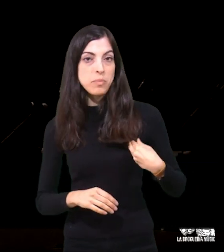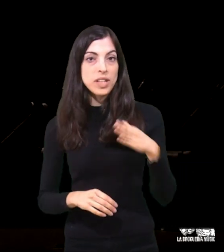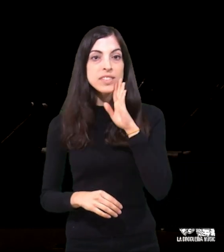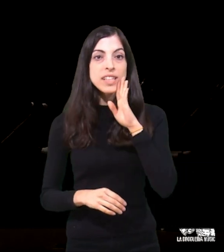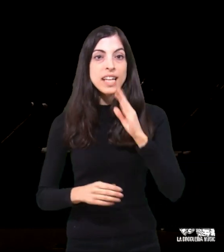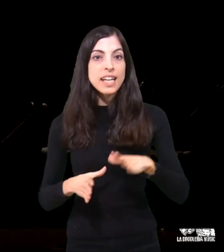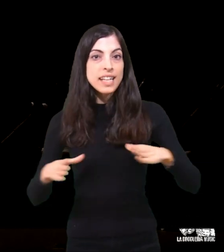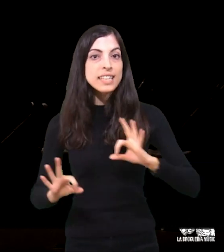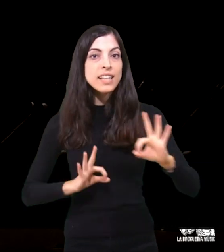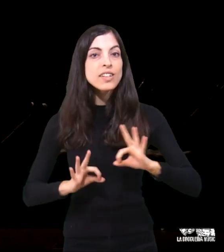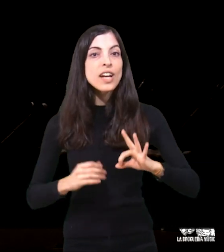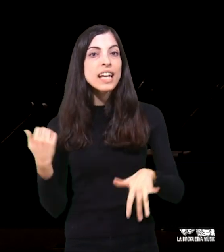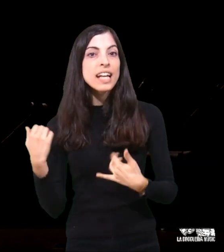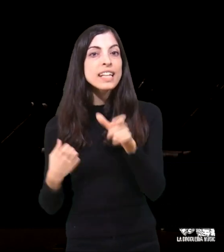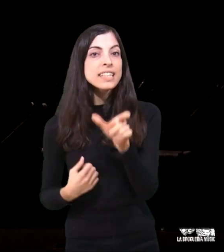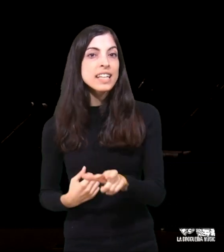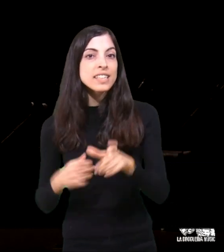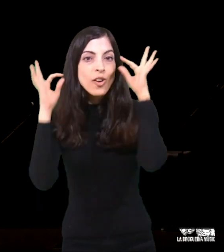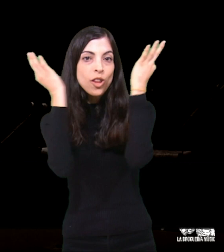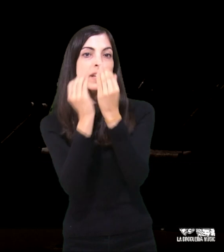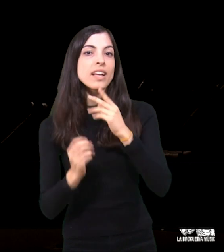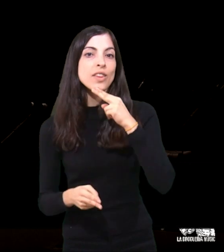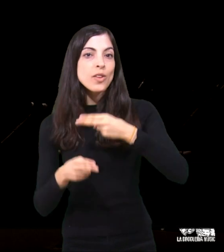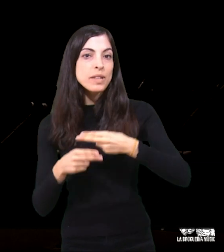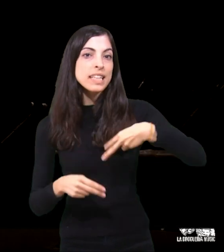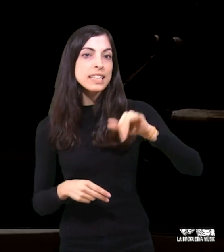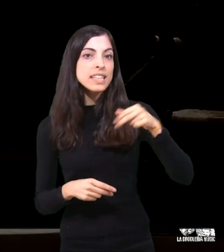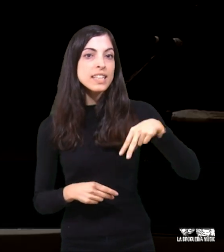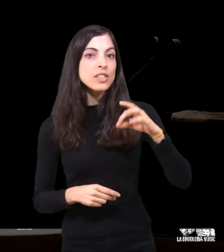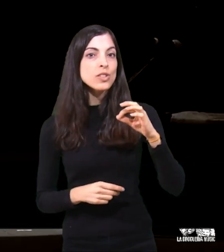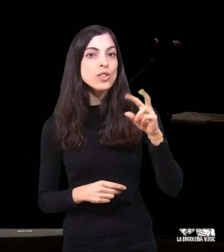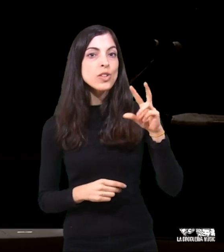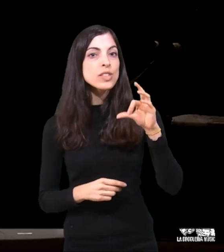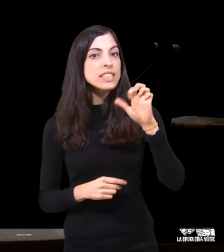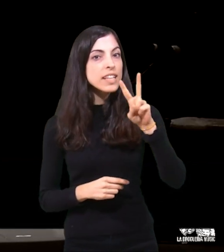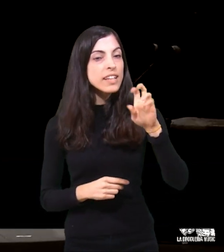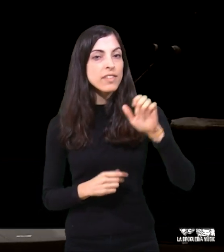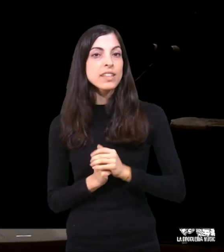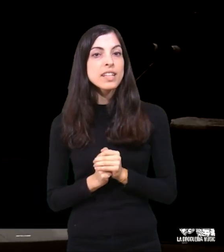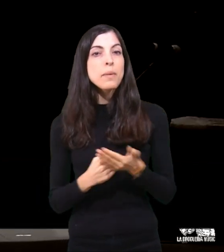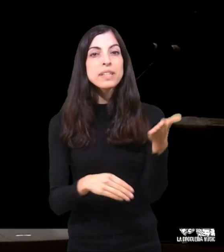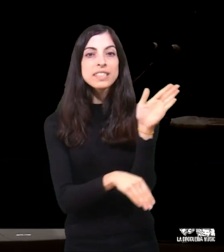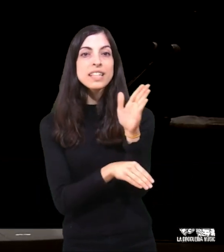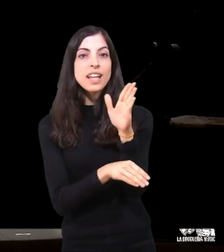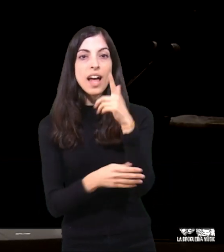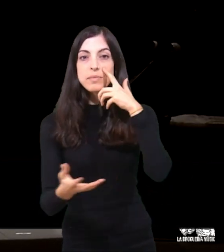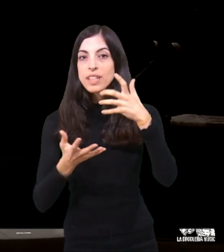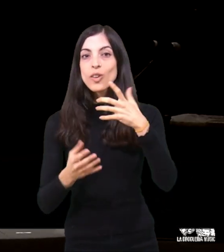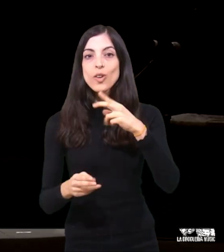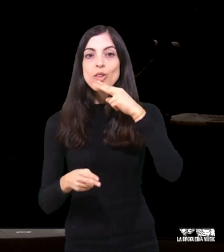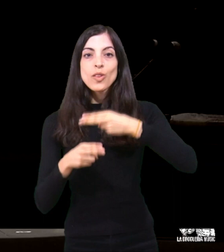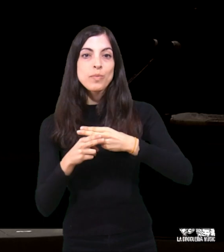mismo escenario, el Gran Teatro, el guitarrista cordobés Niño Sebe para presentar su espectáculo Luna de Judería.